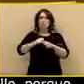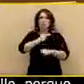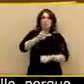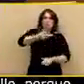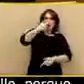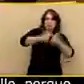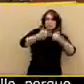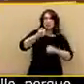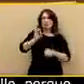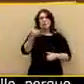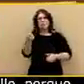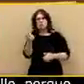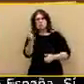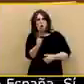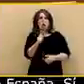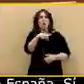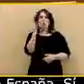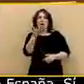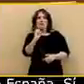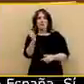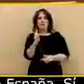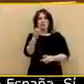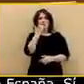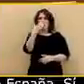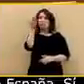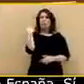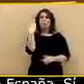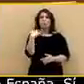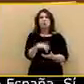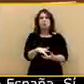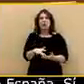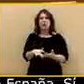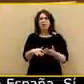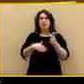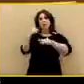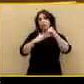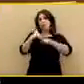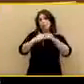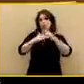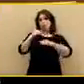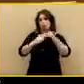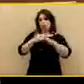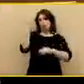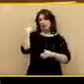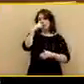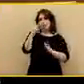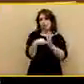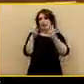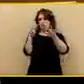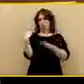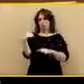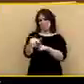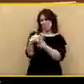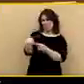víctimas de una buruja, como ocurrió, por ejemplo, con el sector de la construcción residencial en el año 2008, sino que está afectando a sectores